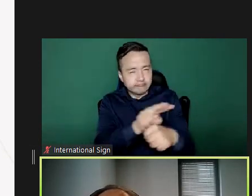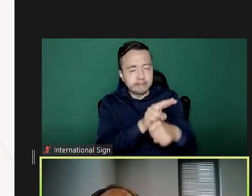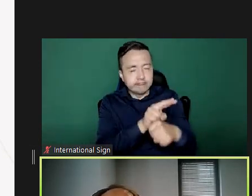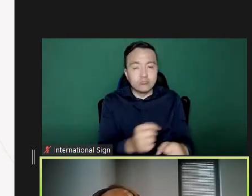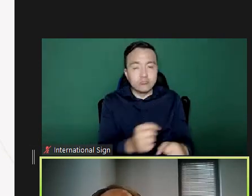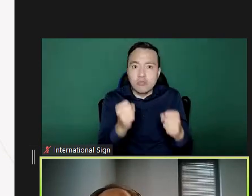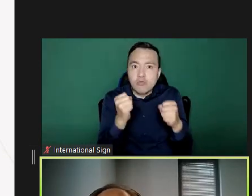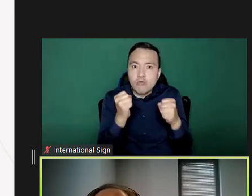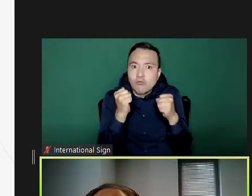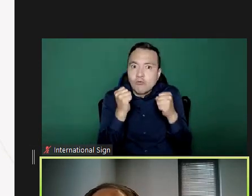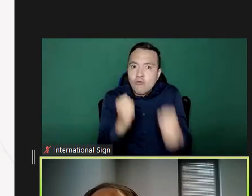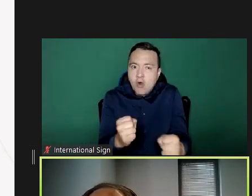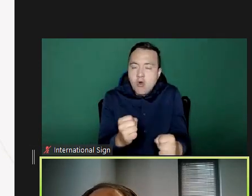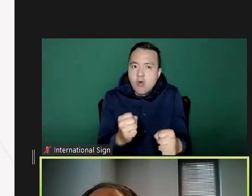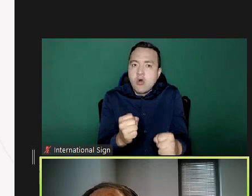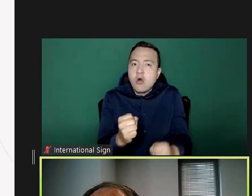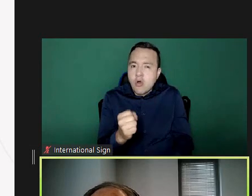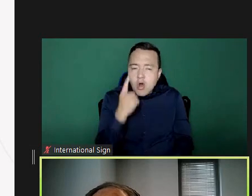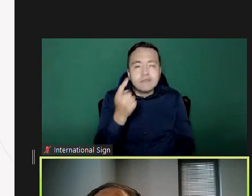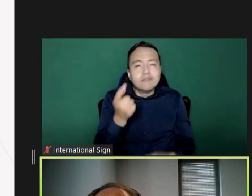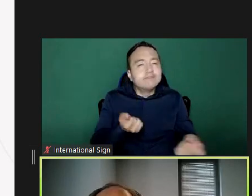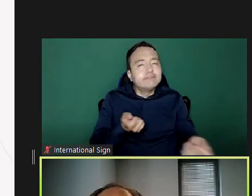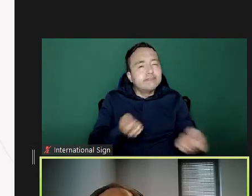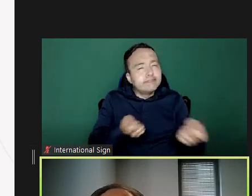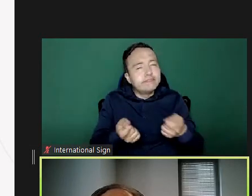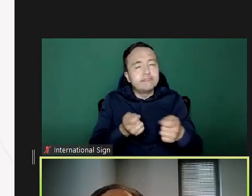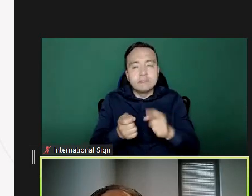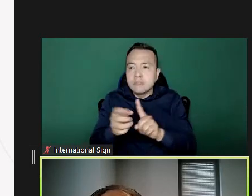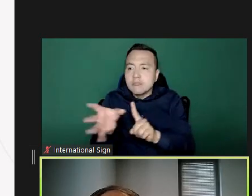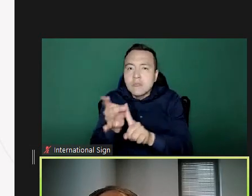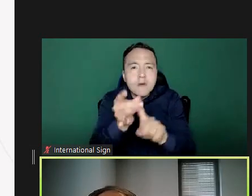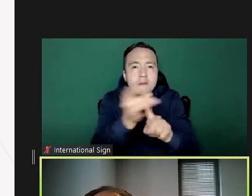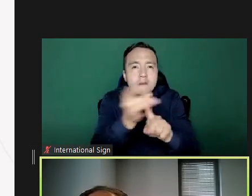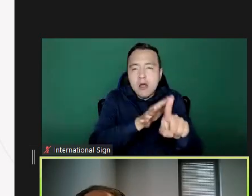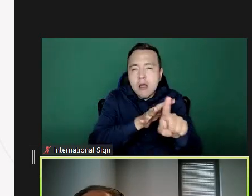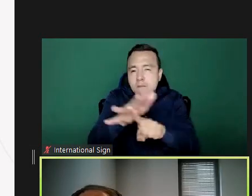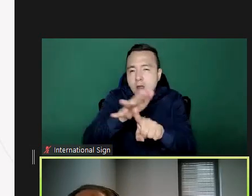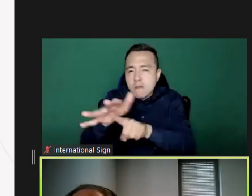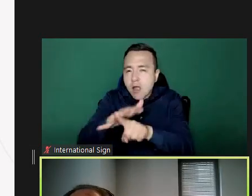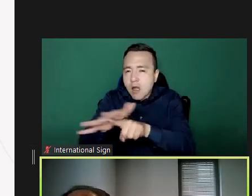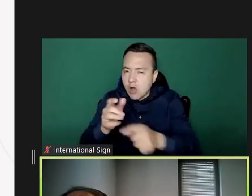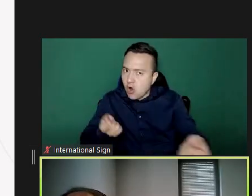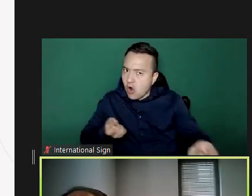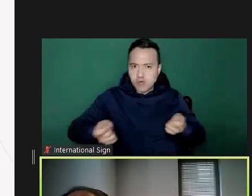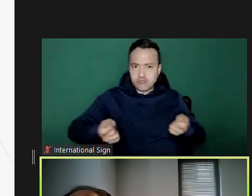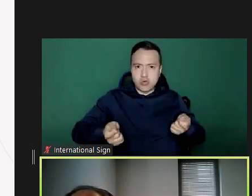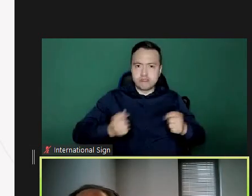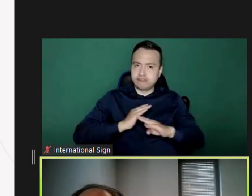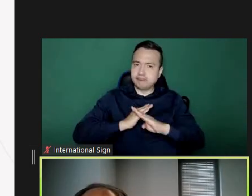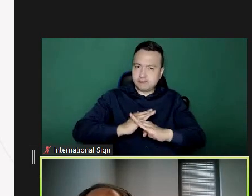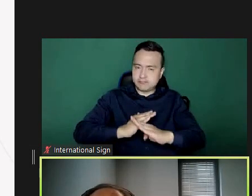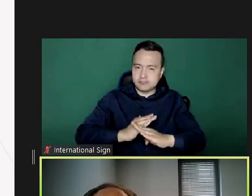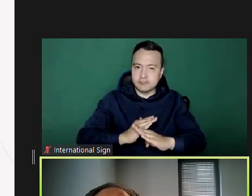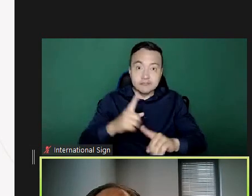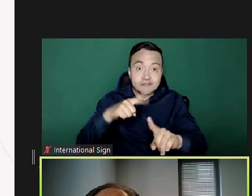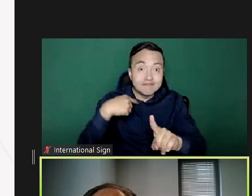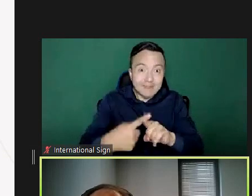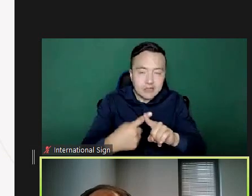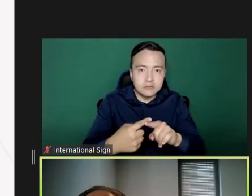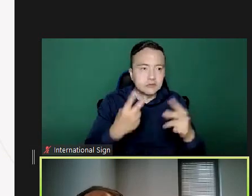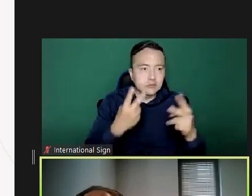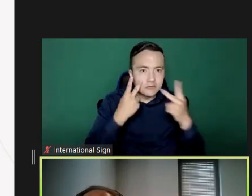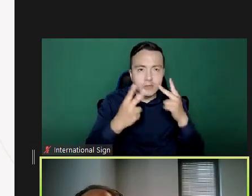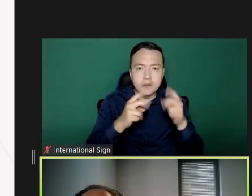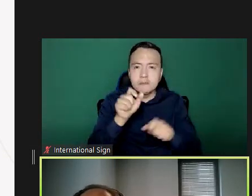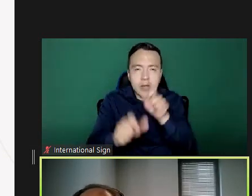para controlar la transmisión y para tratar el número cada vez más alto de pacientes